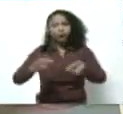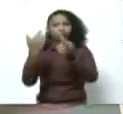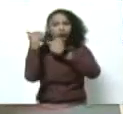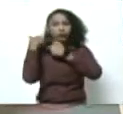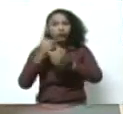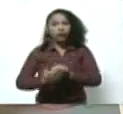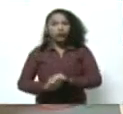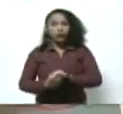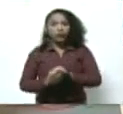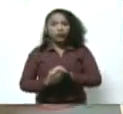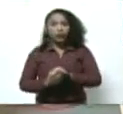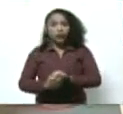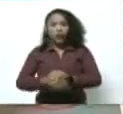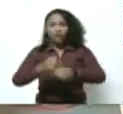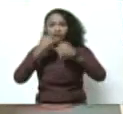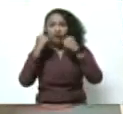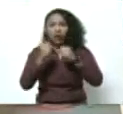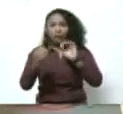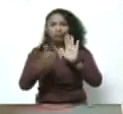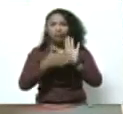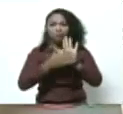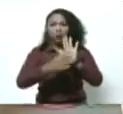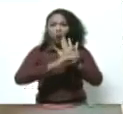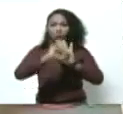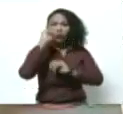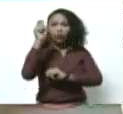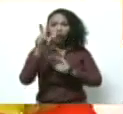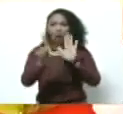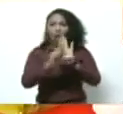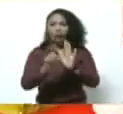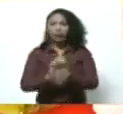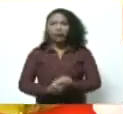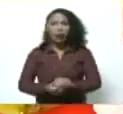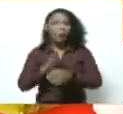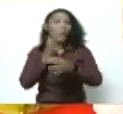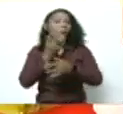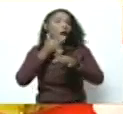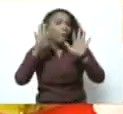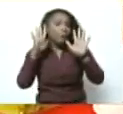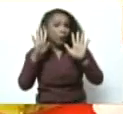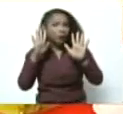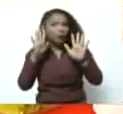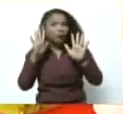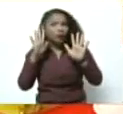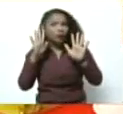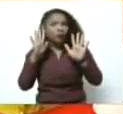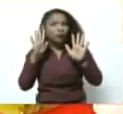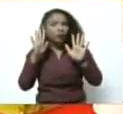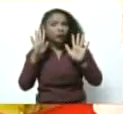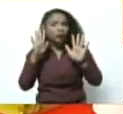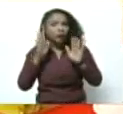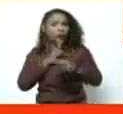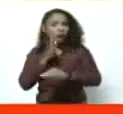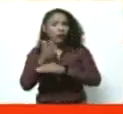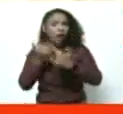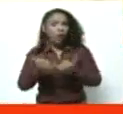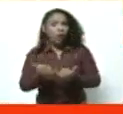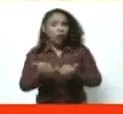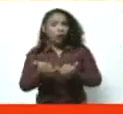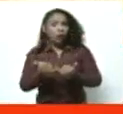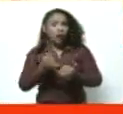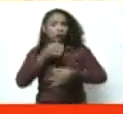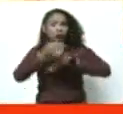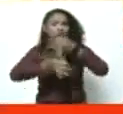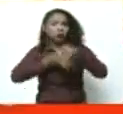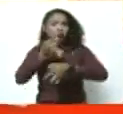correspondientes en estricto apego a la Constitución y las leyes. Por ejemplo, vamos a ir ahora a lo que sería